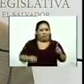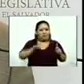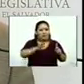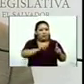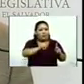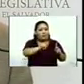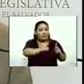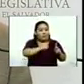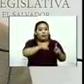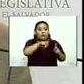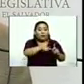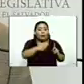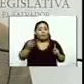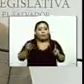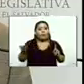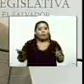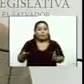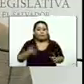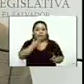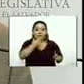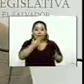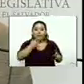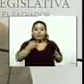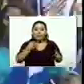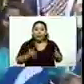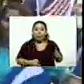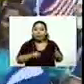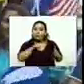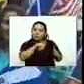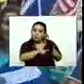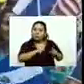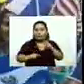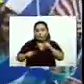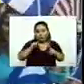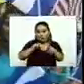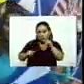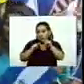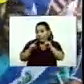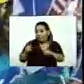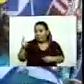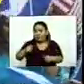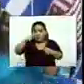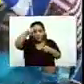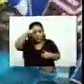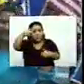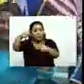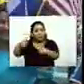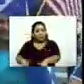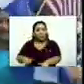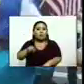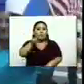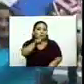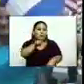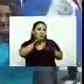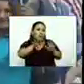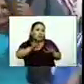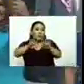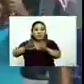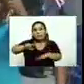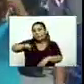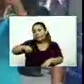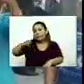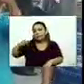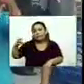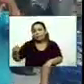que tendría que jugar como un verdadero estadista. Todavía no hay un acuerdo para que los más de 195 mil salvadoreños